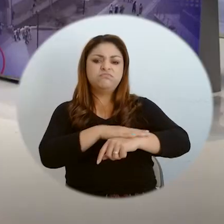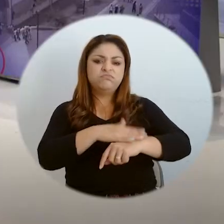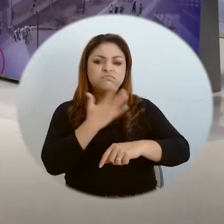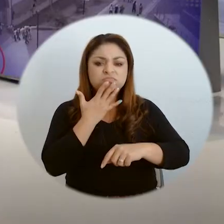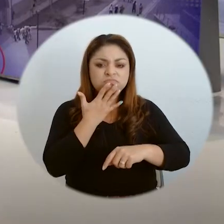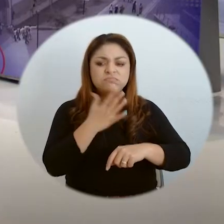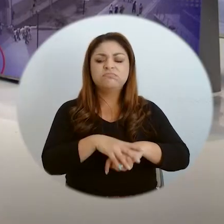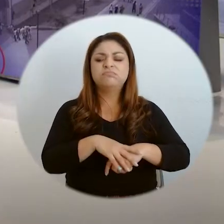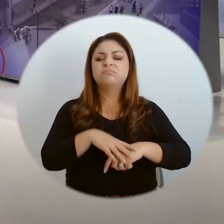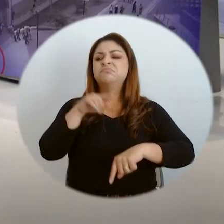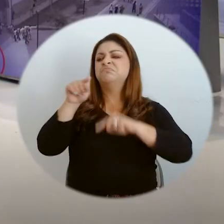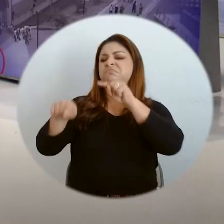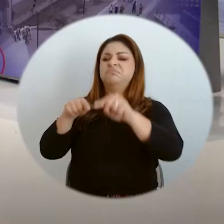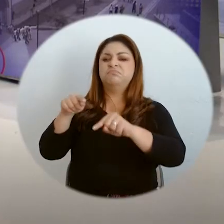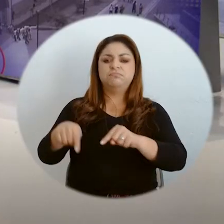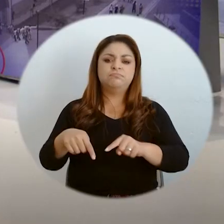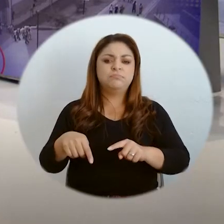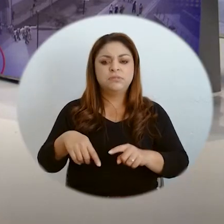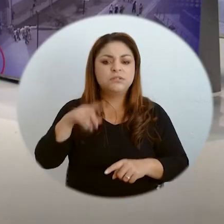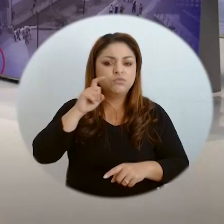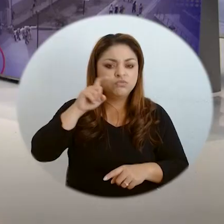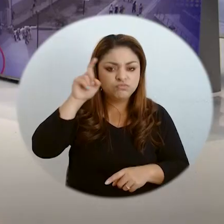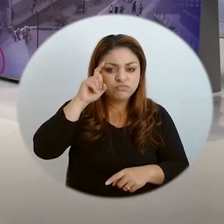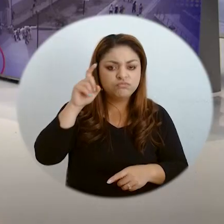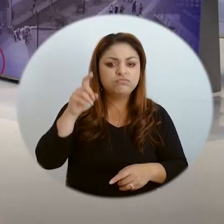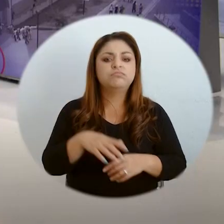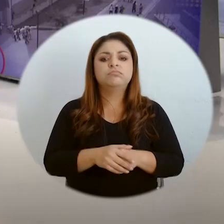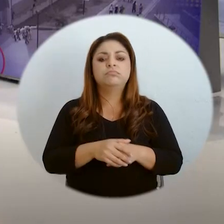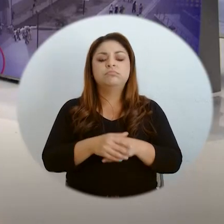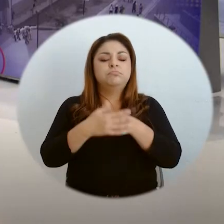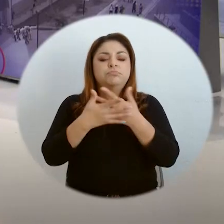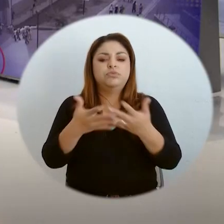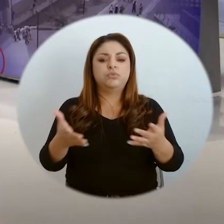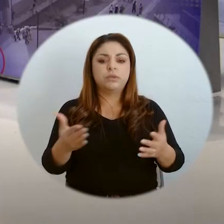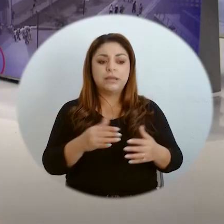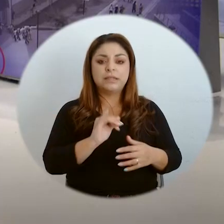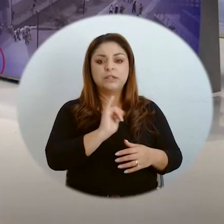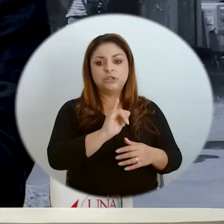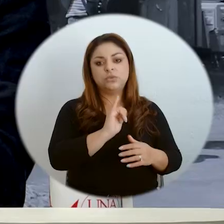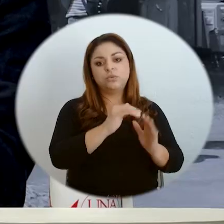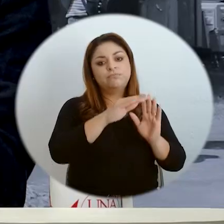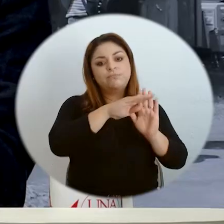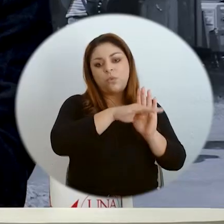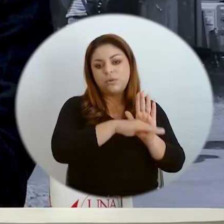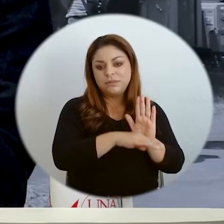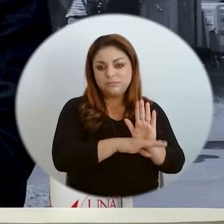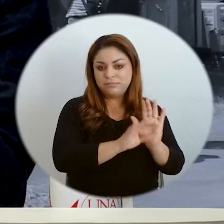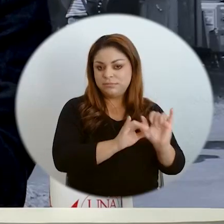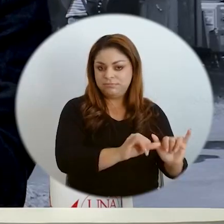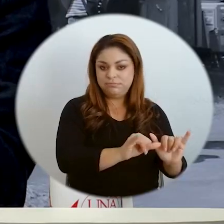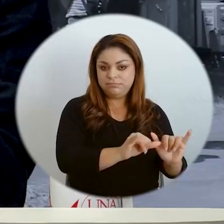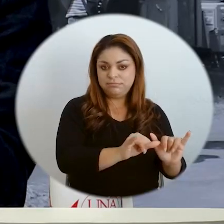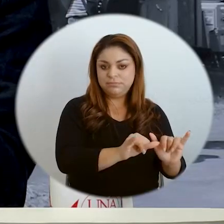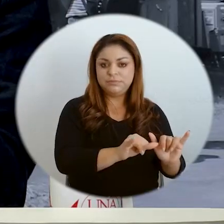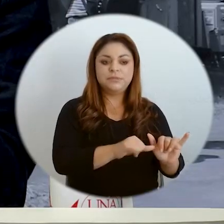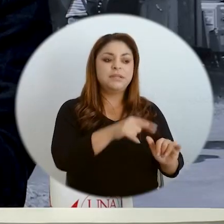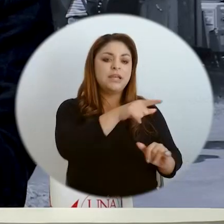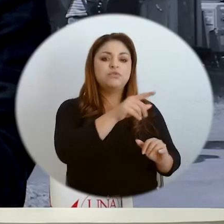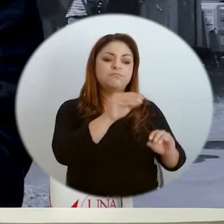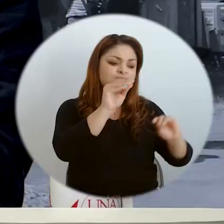étnica, sexual, en términos de la composición de la familia, ven eso como el orden establecido. Entonces plantean